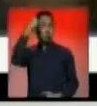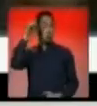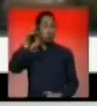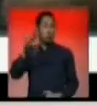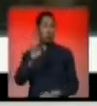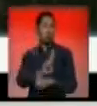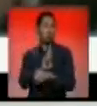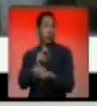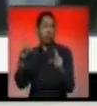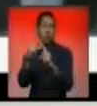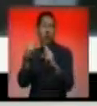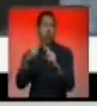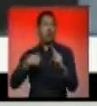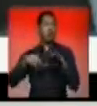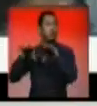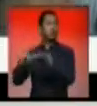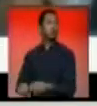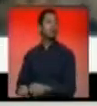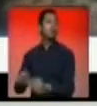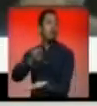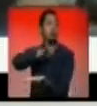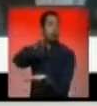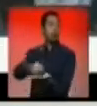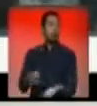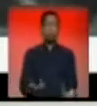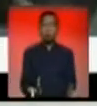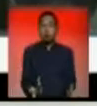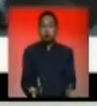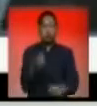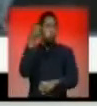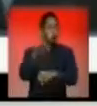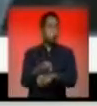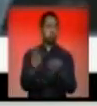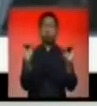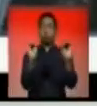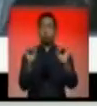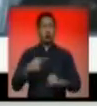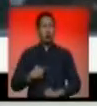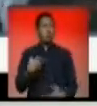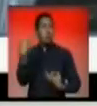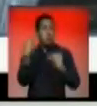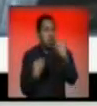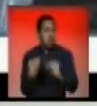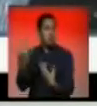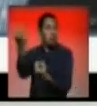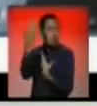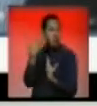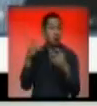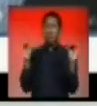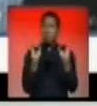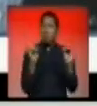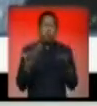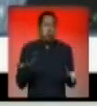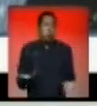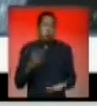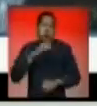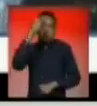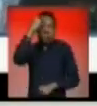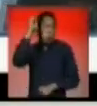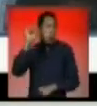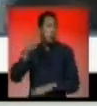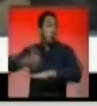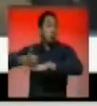palabra correcta, me han tenido retenido indebidamente. No me han dado ninguna explicación, pero me imagino que debe ser para hacer el juego a la